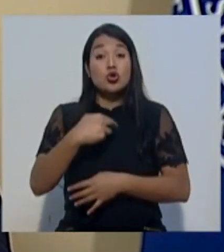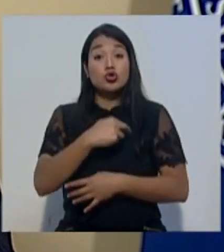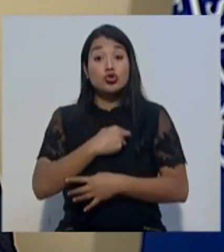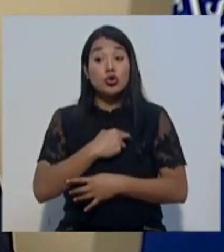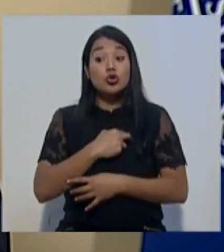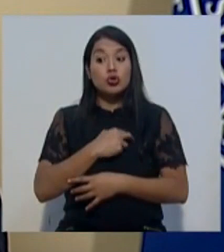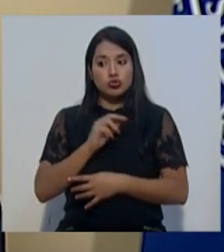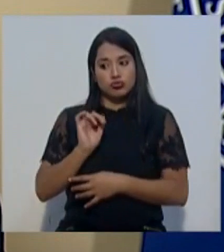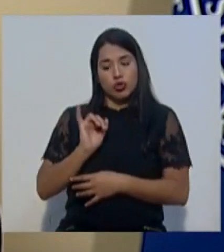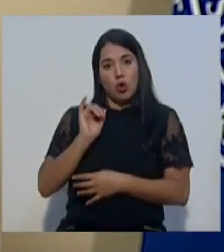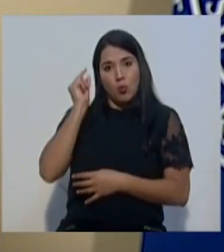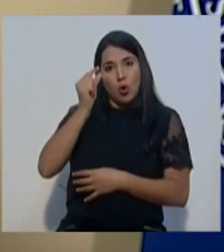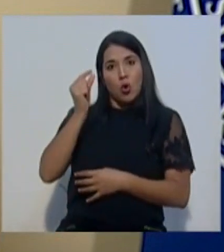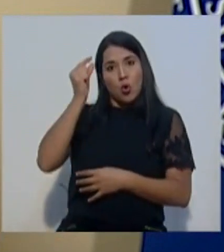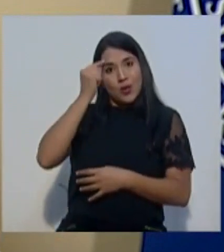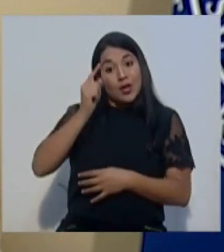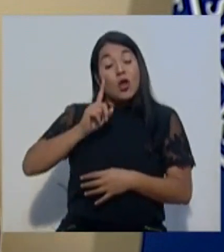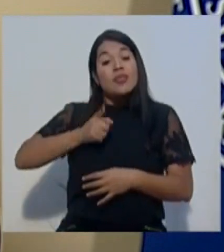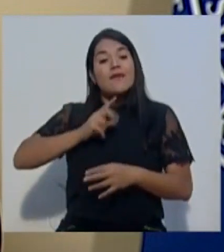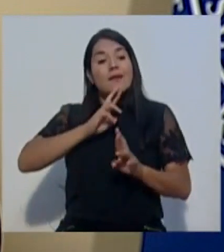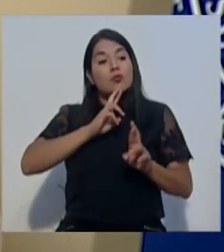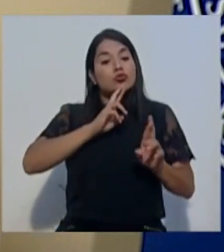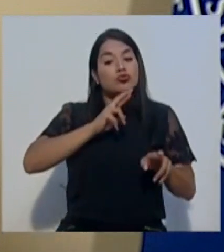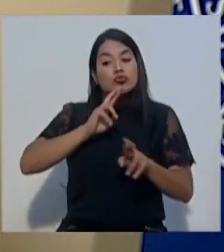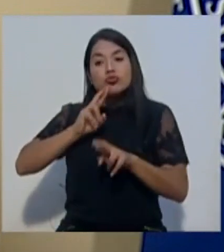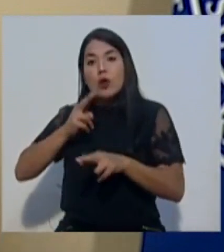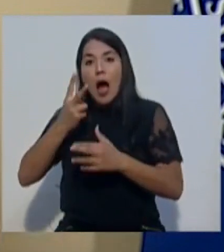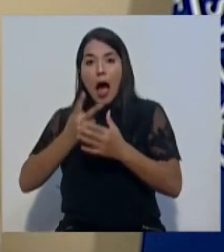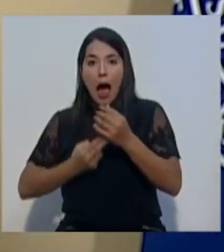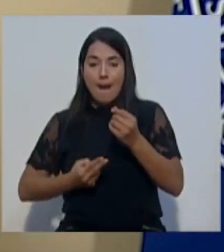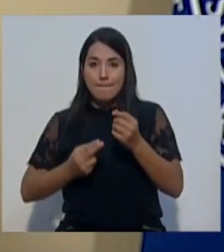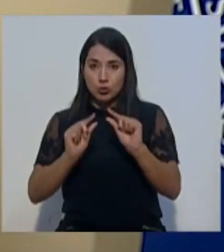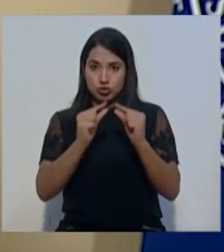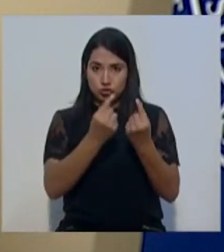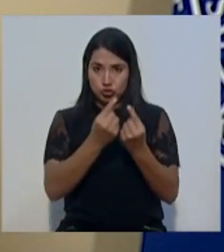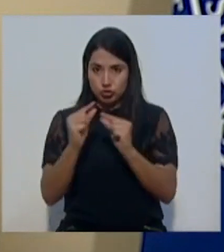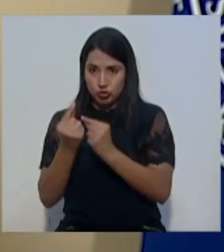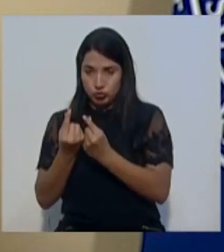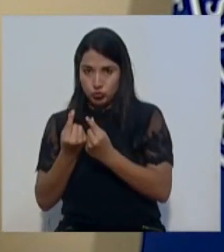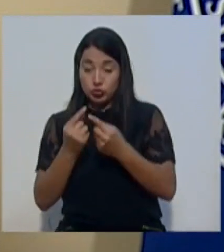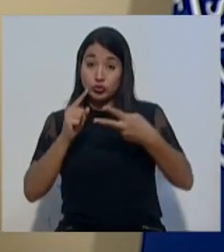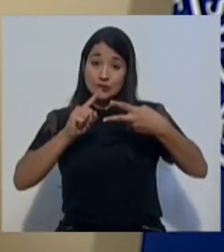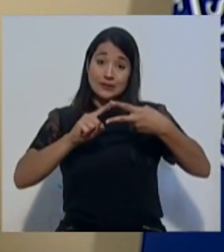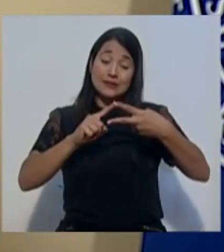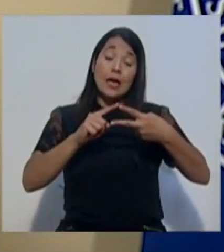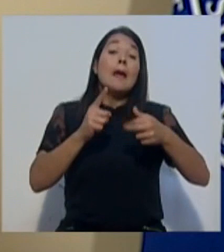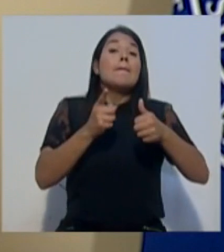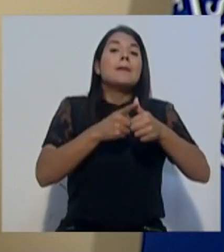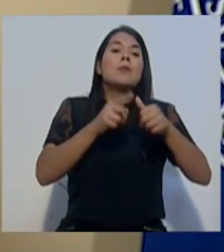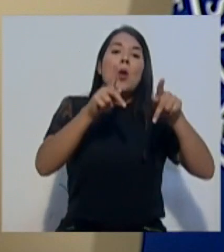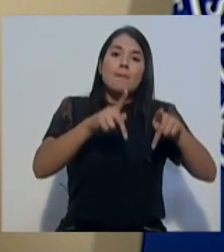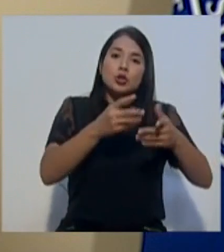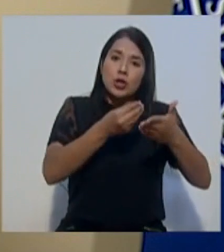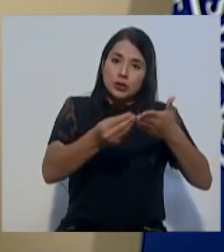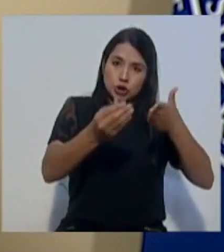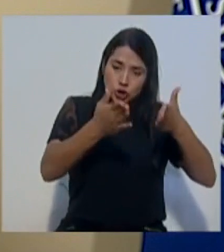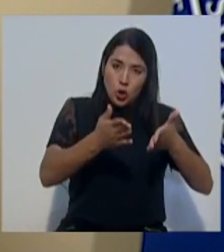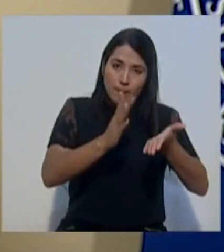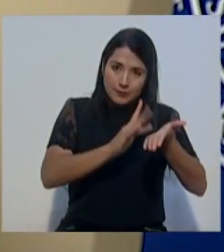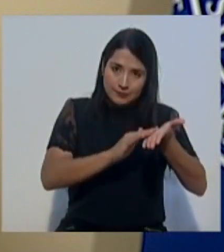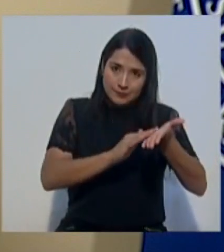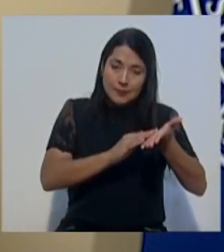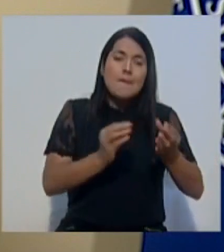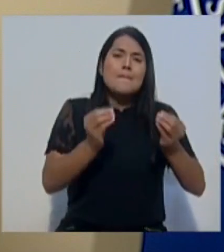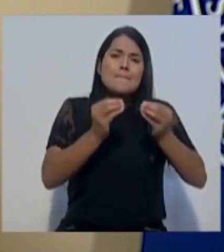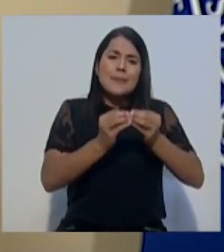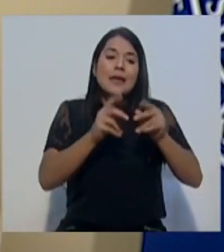dar soluciones a ambos. Por un lado tenemos a los consumidores y sobre todo los más vulnerables que tienen en su dieta básica el